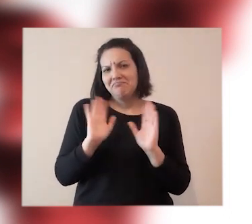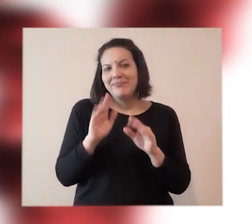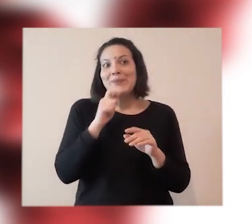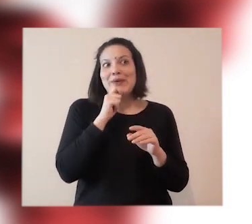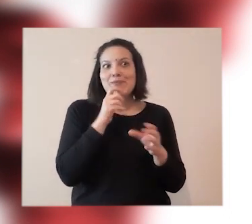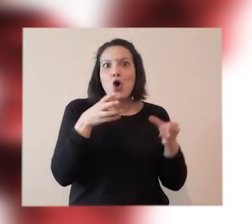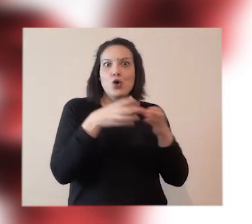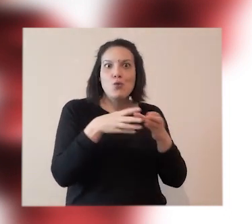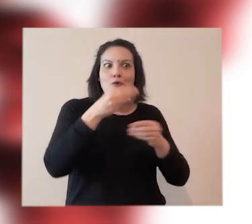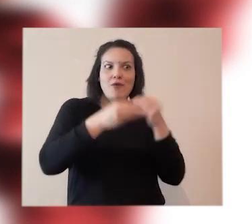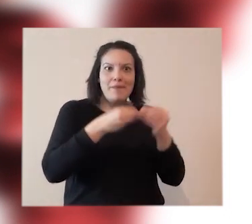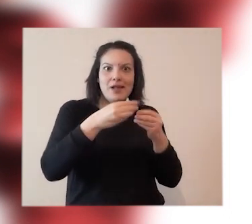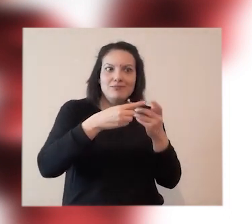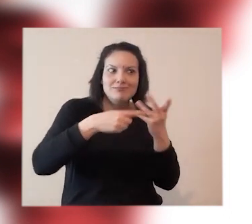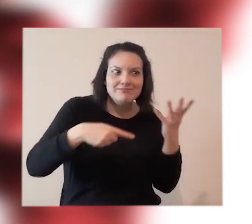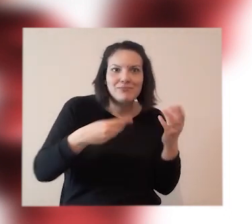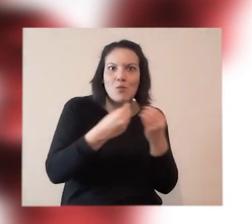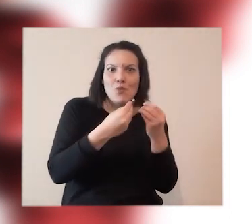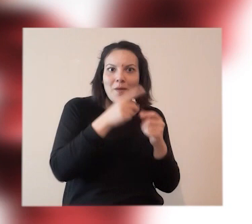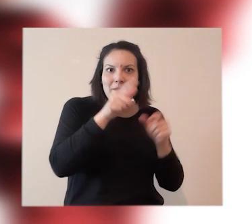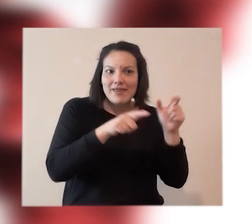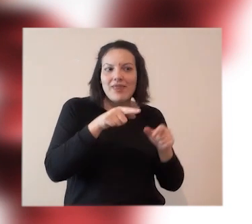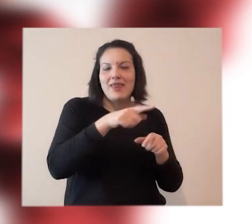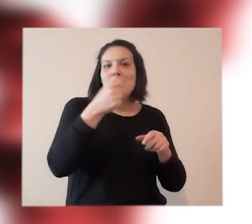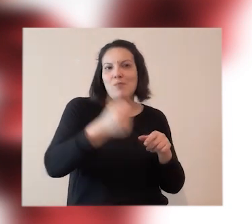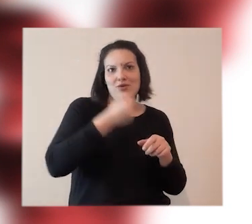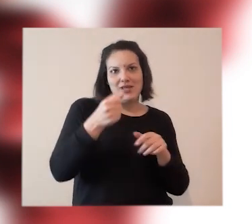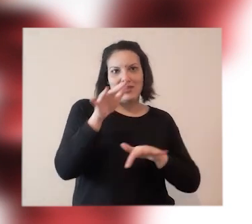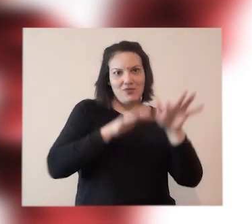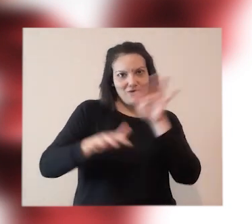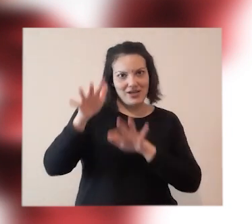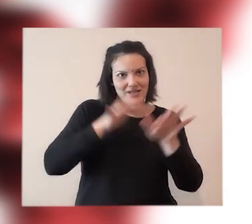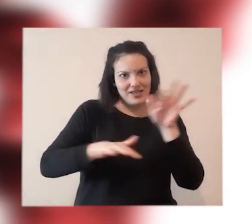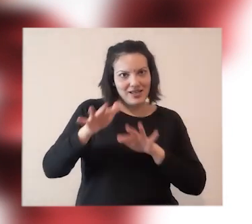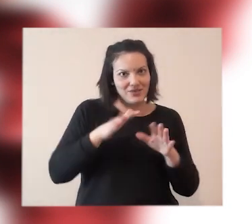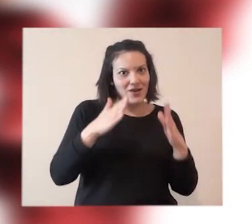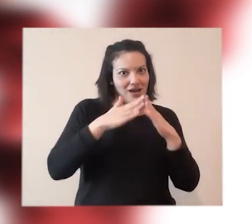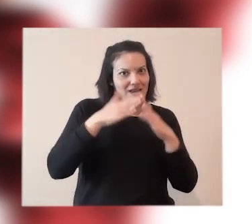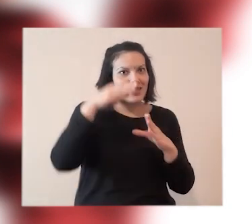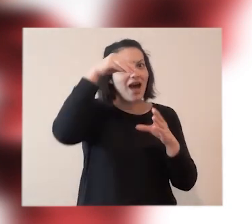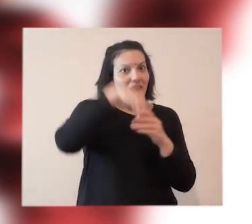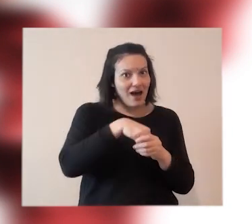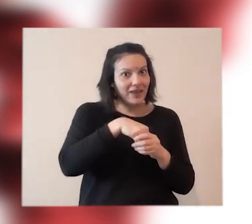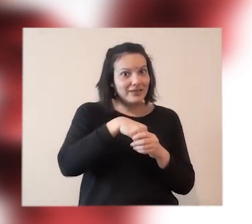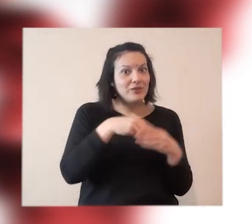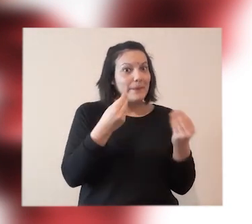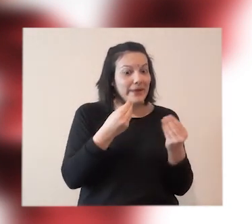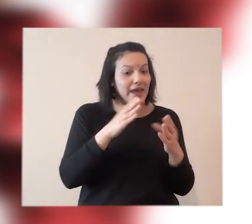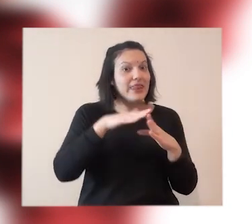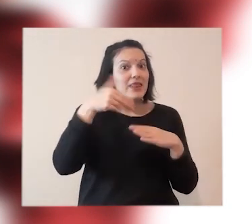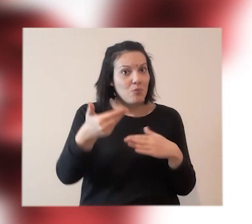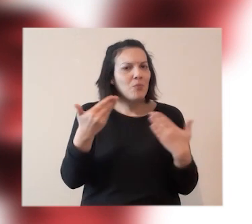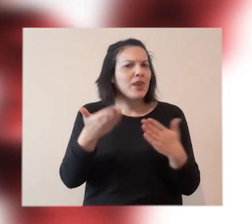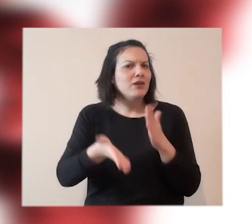grupos familiares es muy importante también la organización hacia el interior del hogar, para poder luego salir